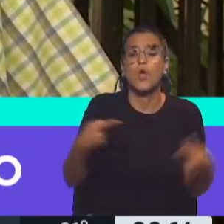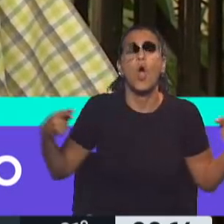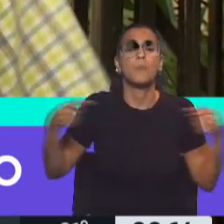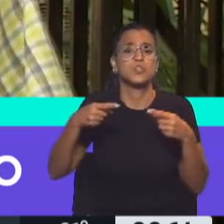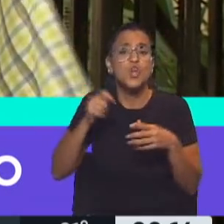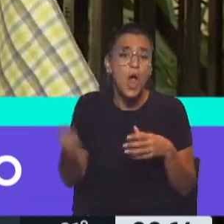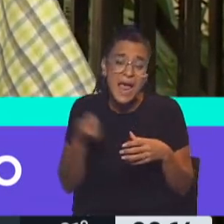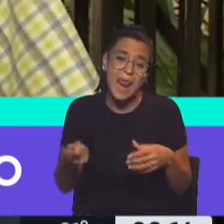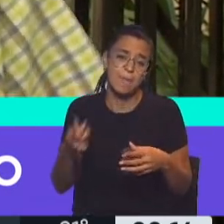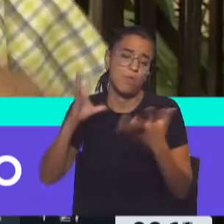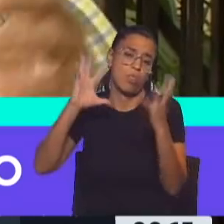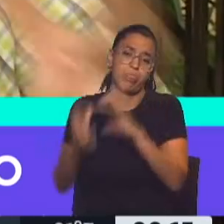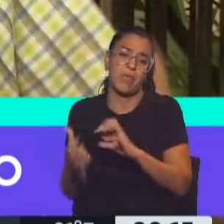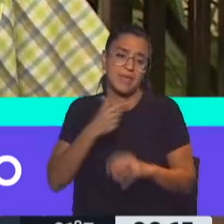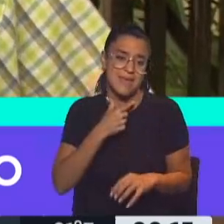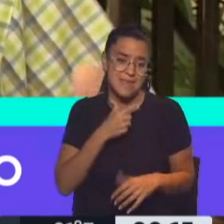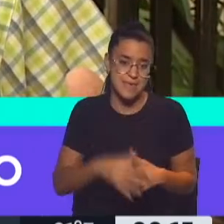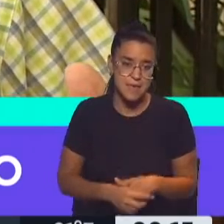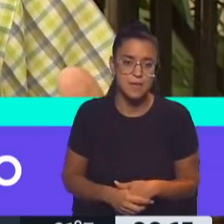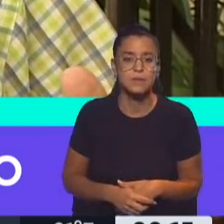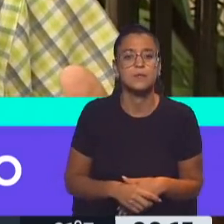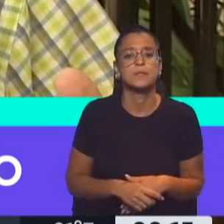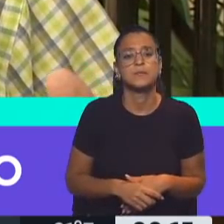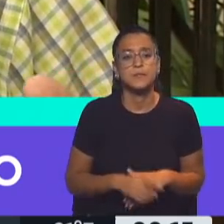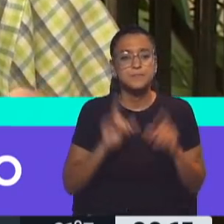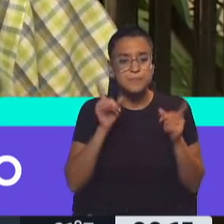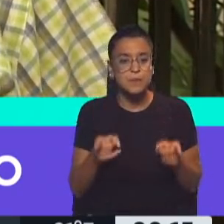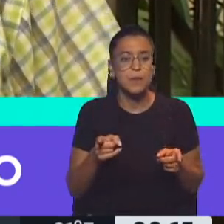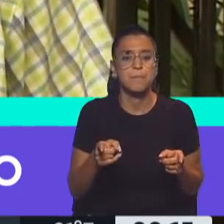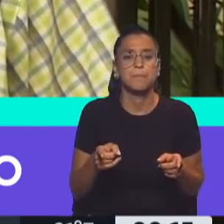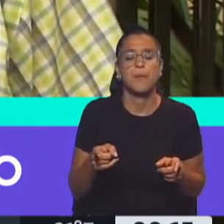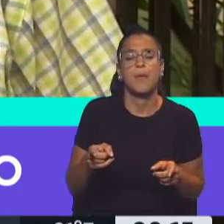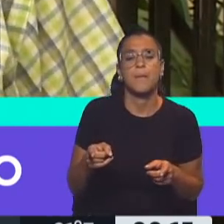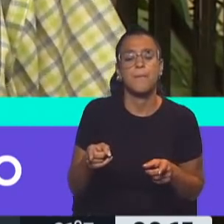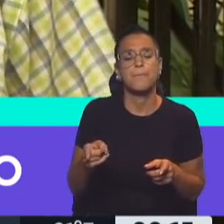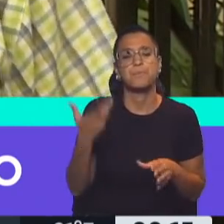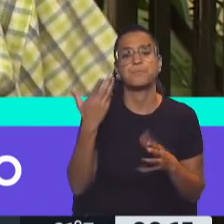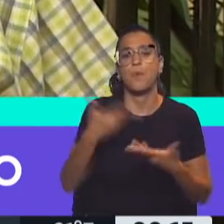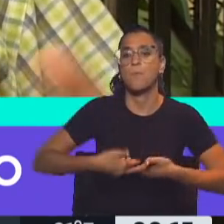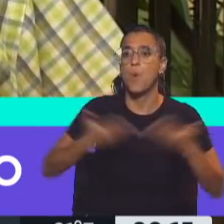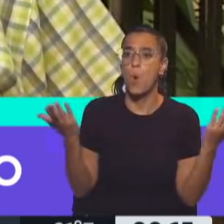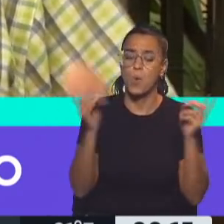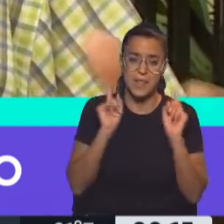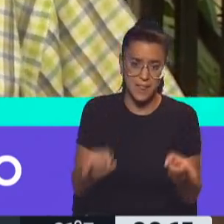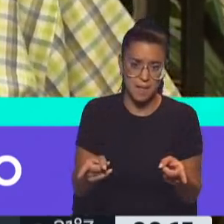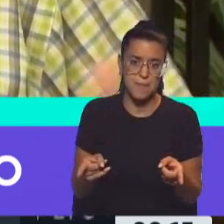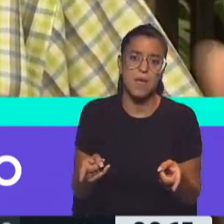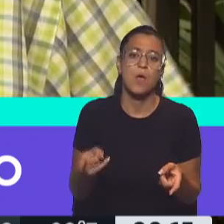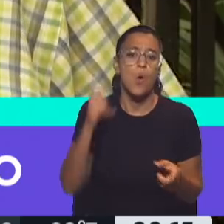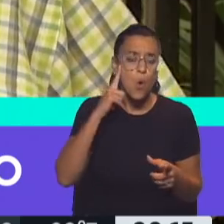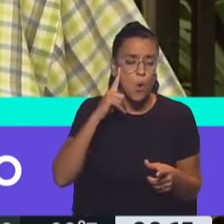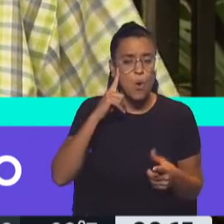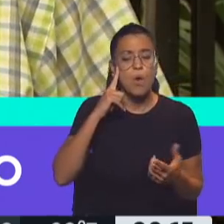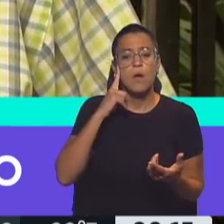gremial tanto descalificación pública como destrucción judicial